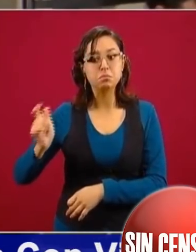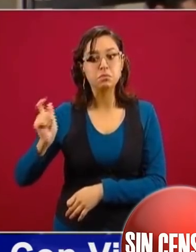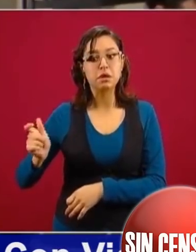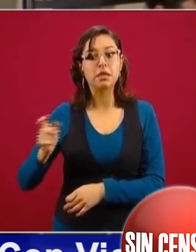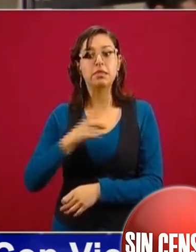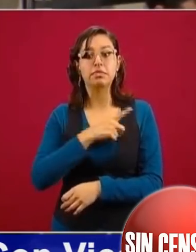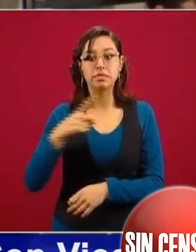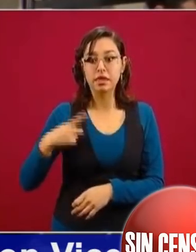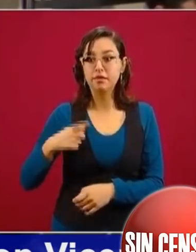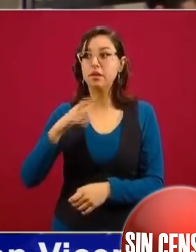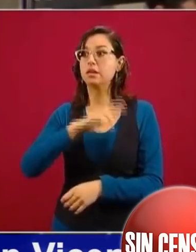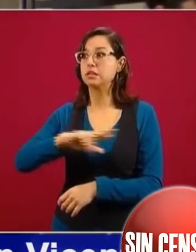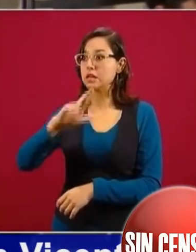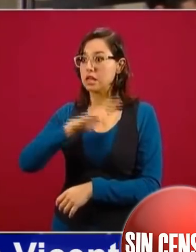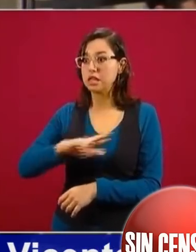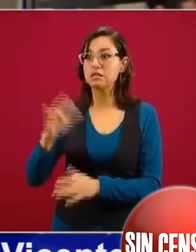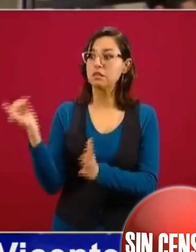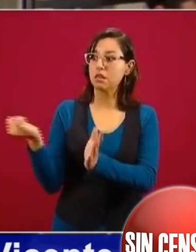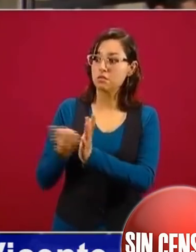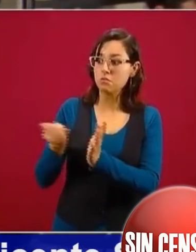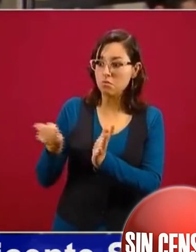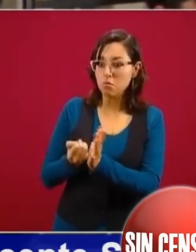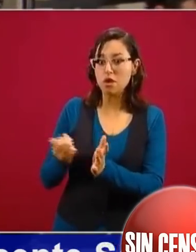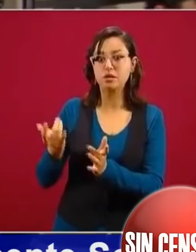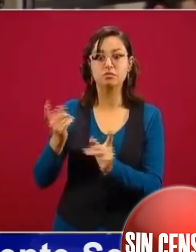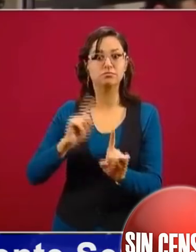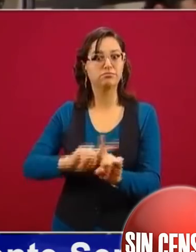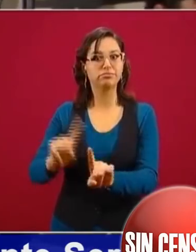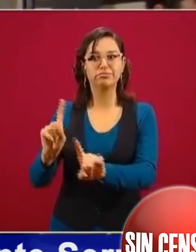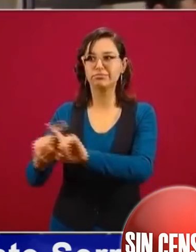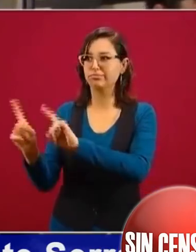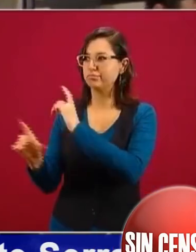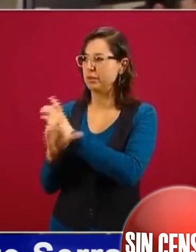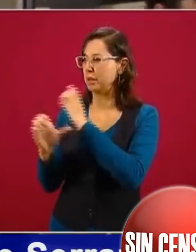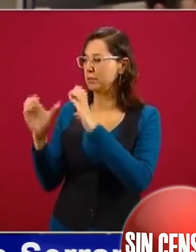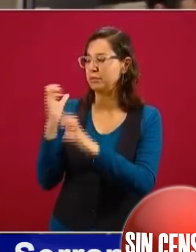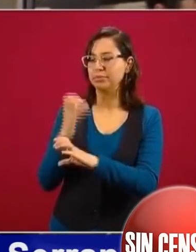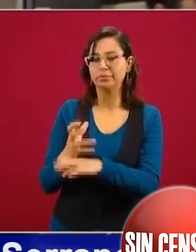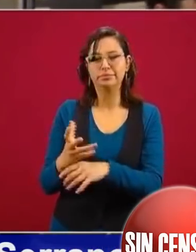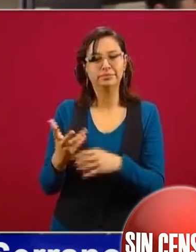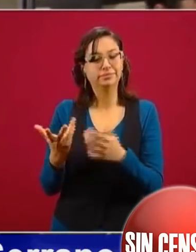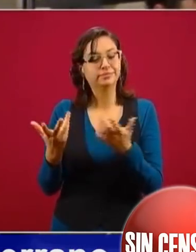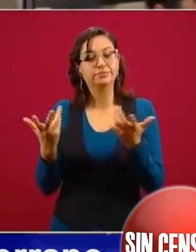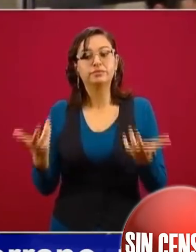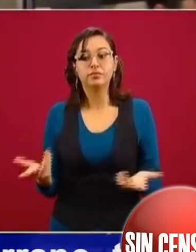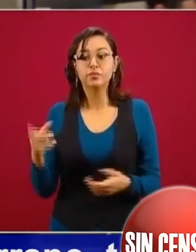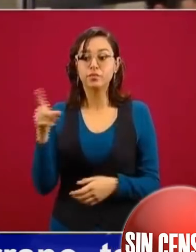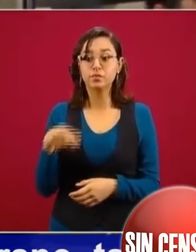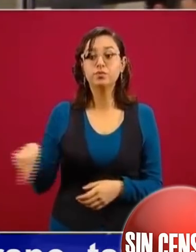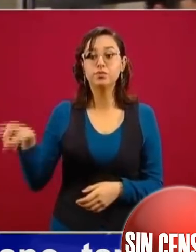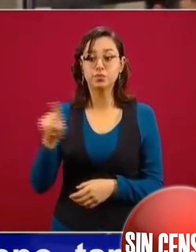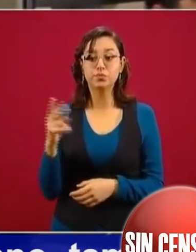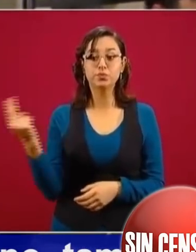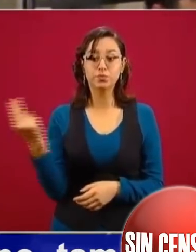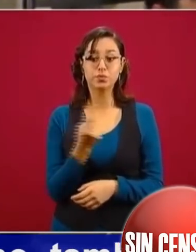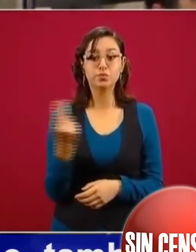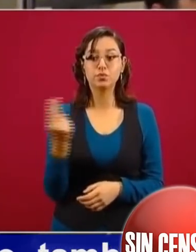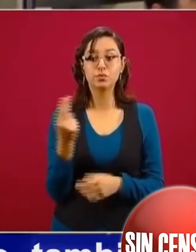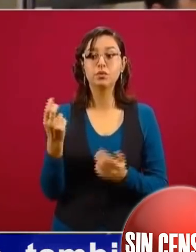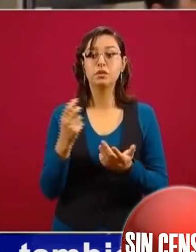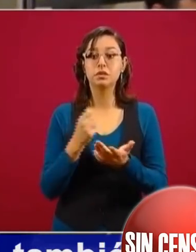pagar renta, hay que pagar los impuestos, hay que pagar una serie de cosas. Entonces, que ellos necesitan de inmediato